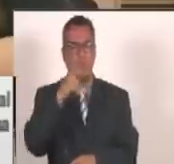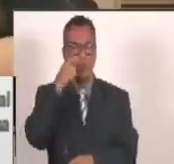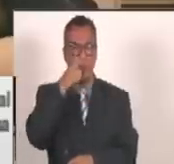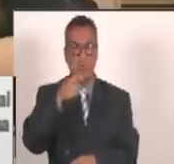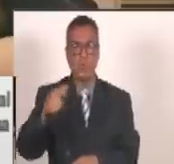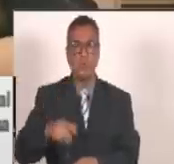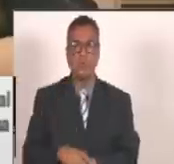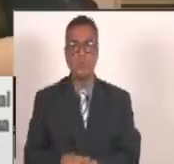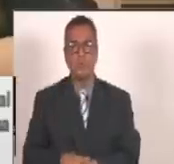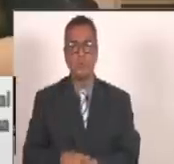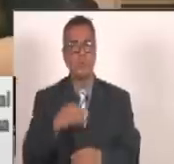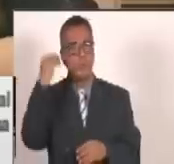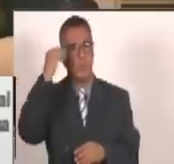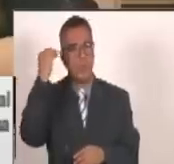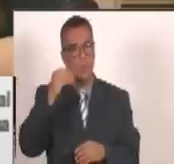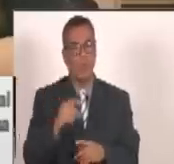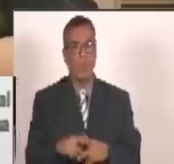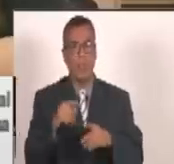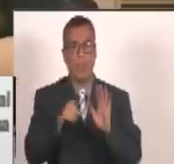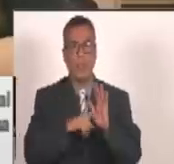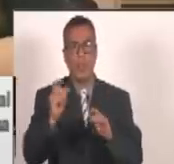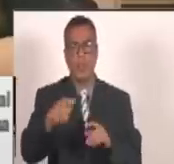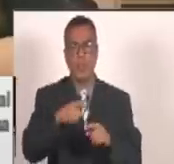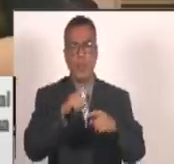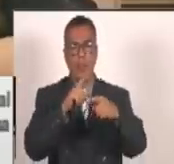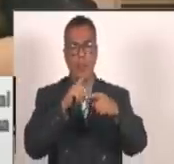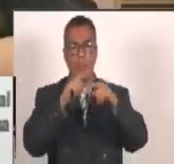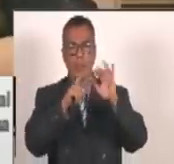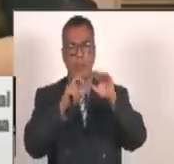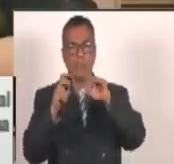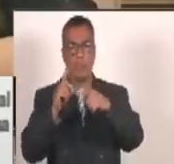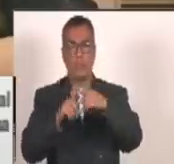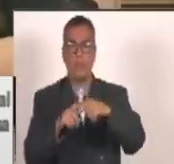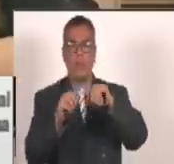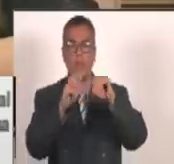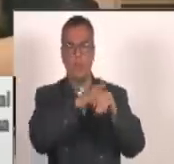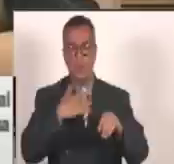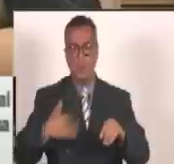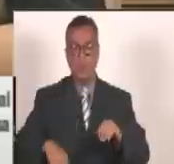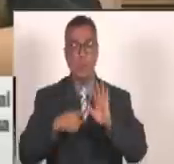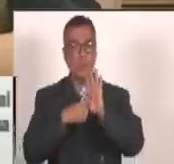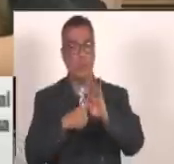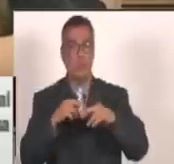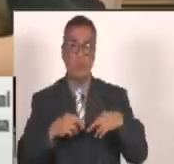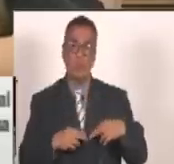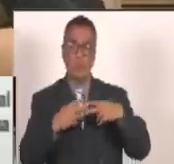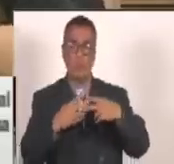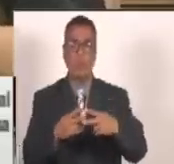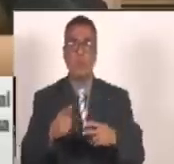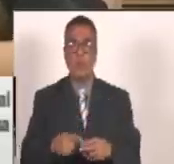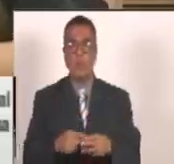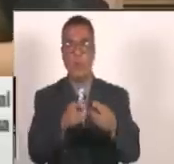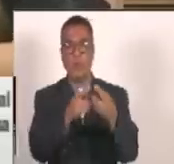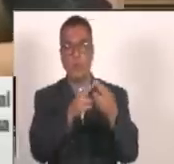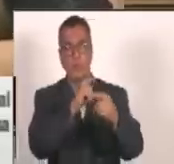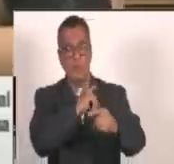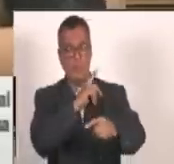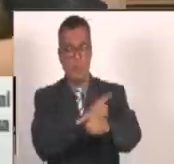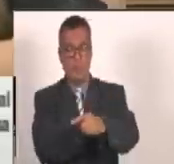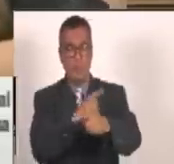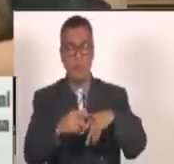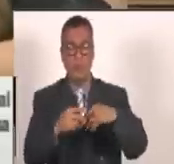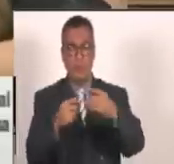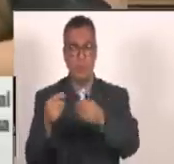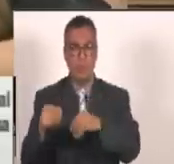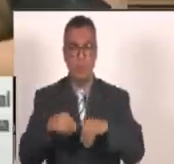pueblos. Considerando que la cumbre del G77 más China mostró la voluntad de reforzar su papel